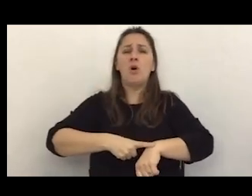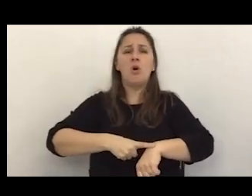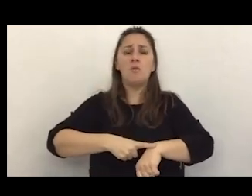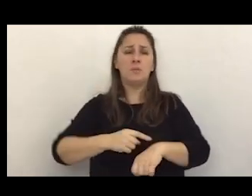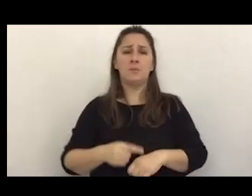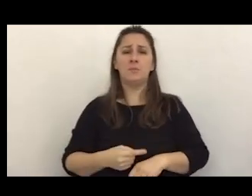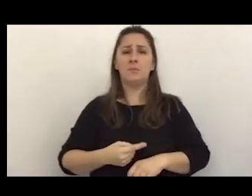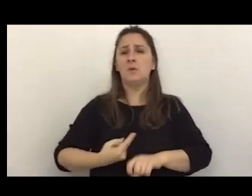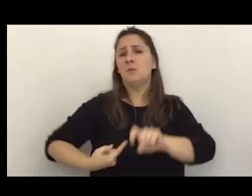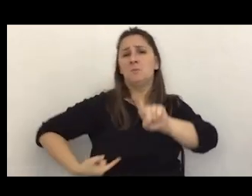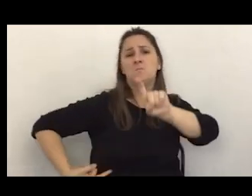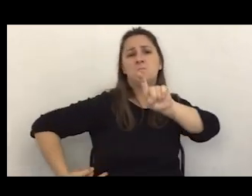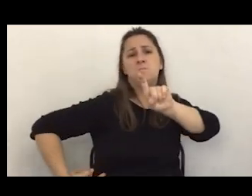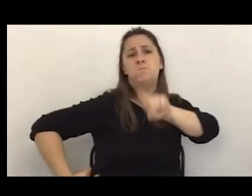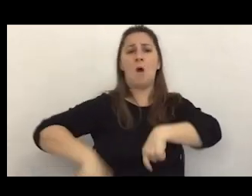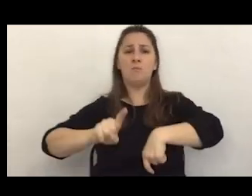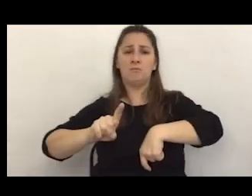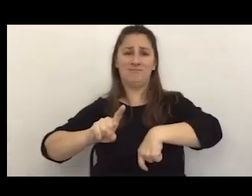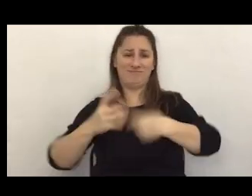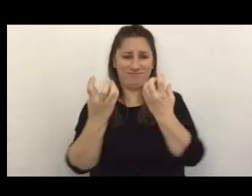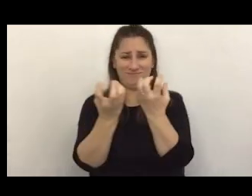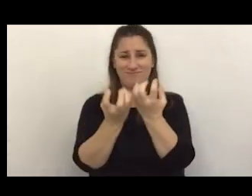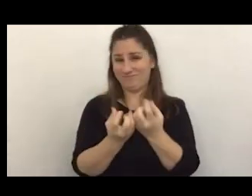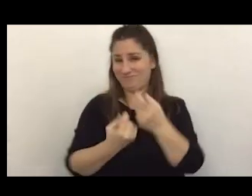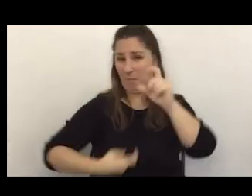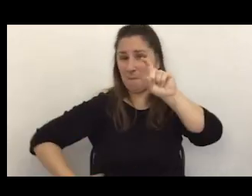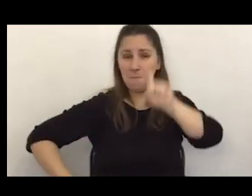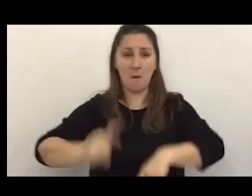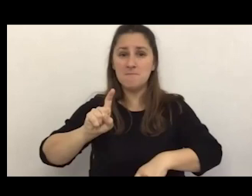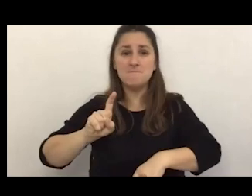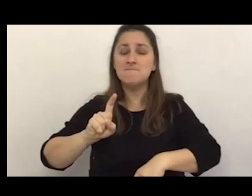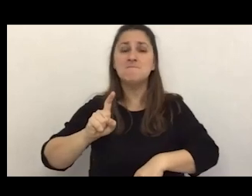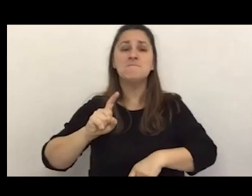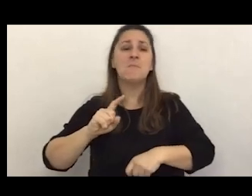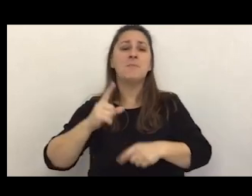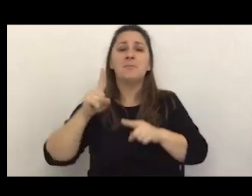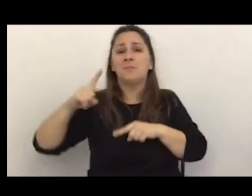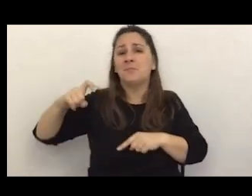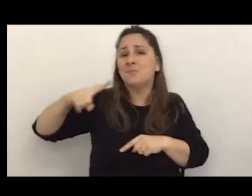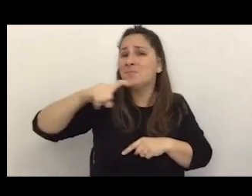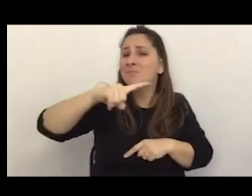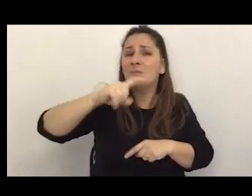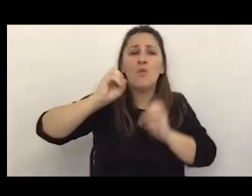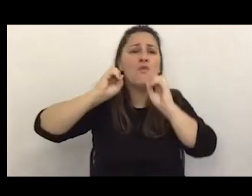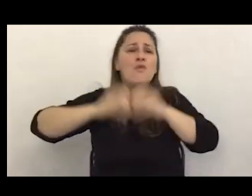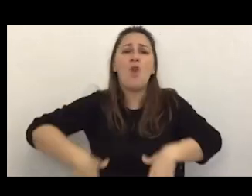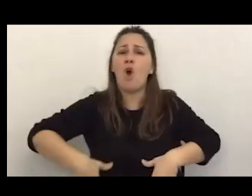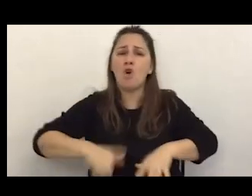producto de la práctica del judo y mi material genético masculino no sirve.